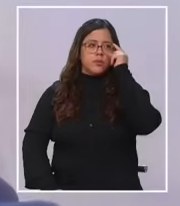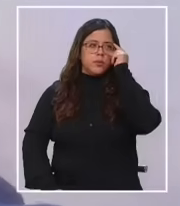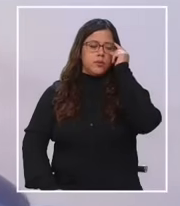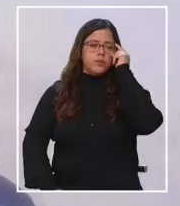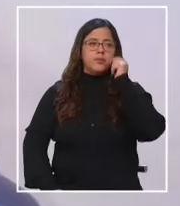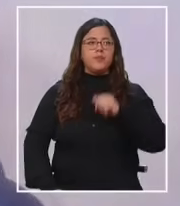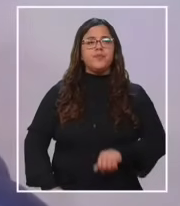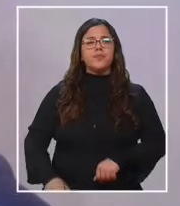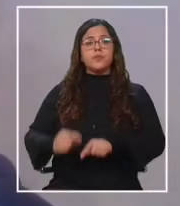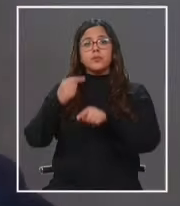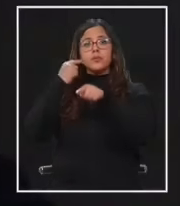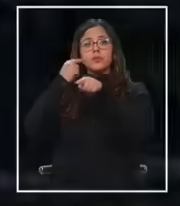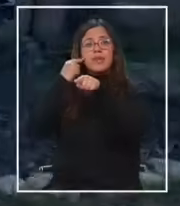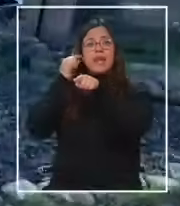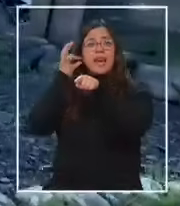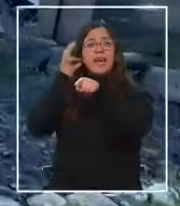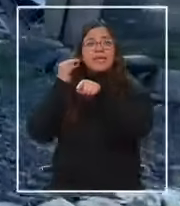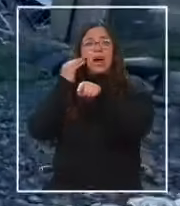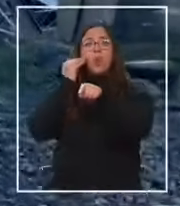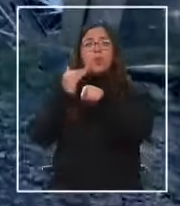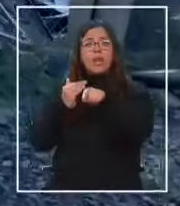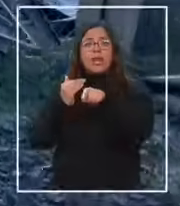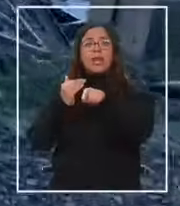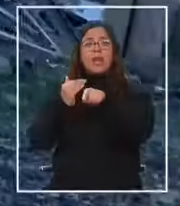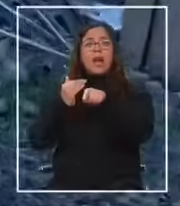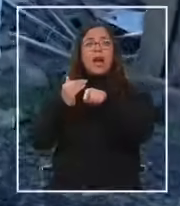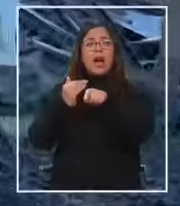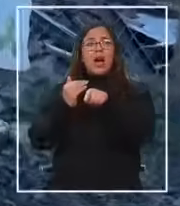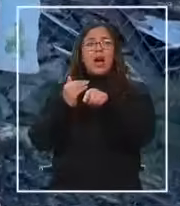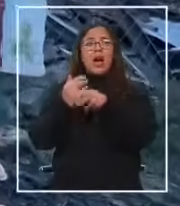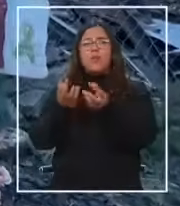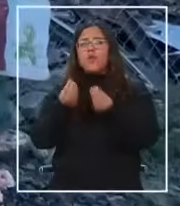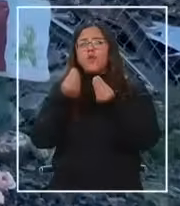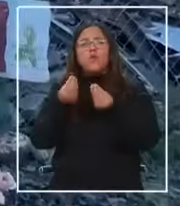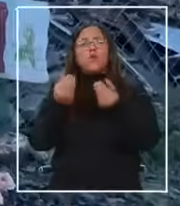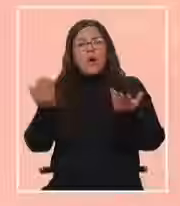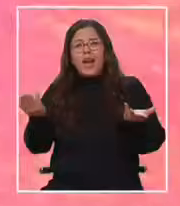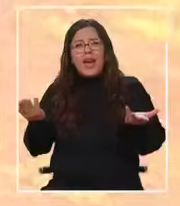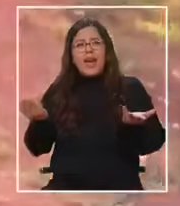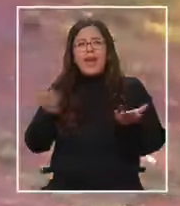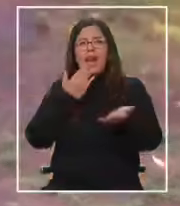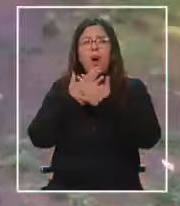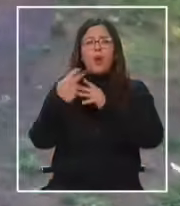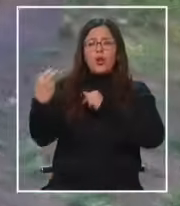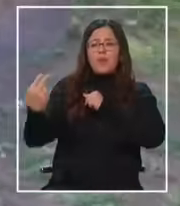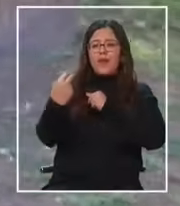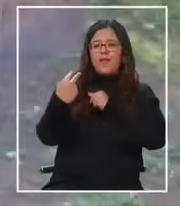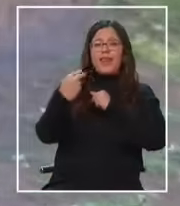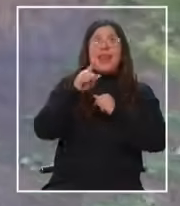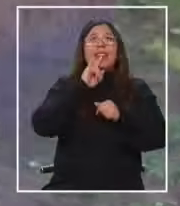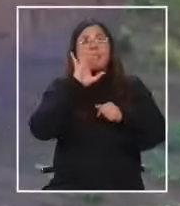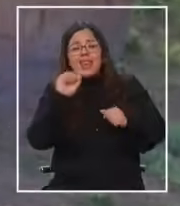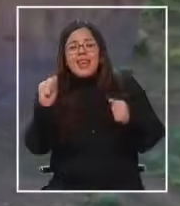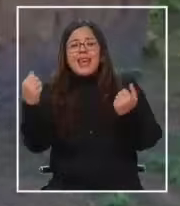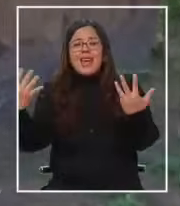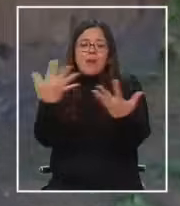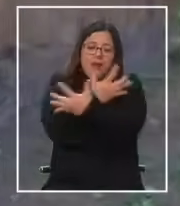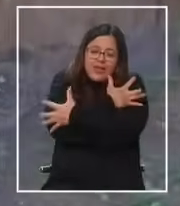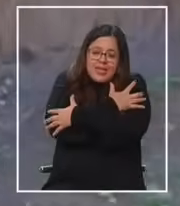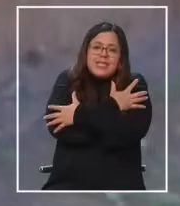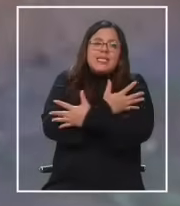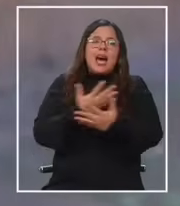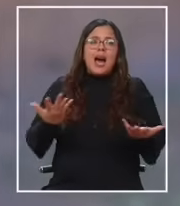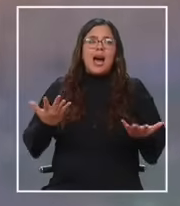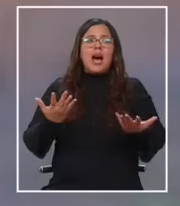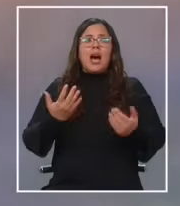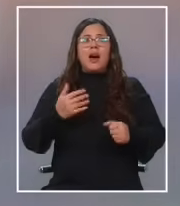Era una niña dulce, habladora. Sí, angelical. Donde me veía, tía, corría, me abrazaba. Los 5 minutos que eran